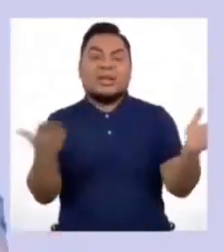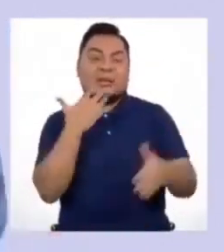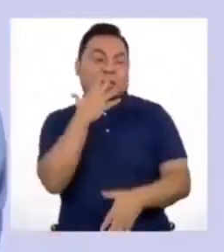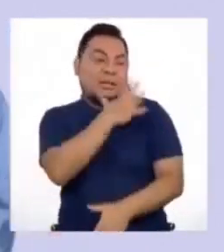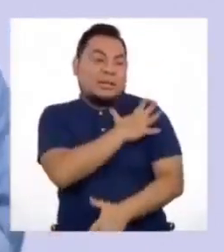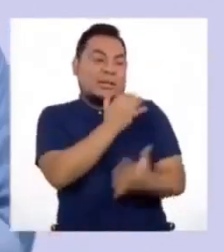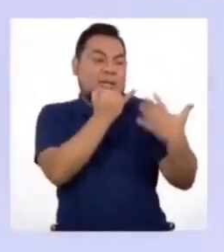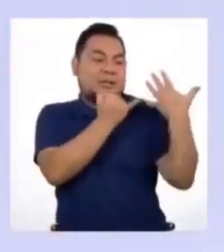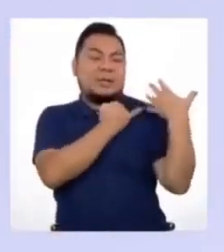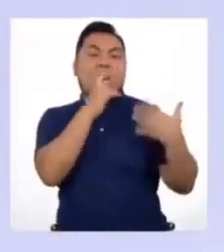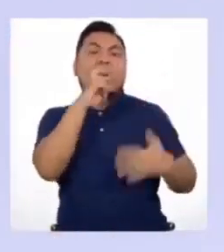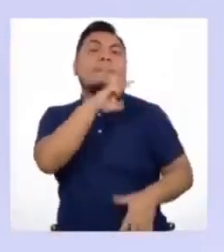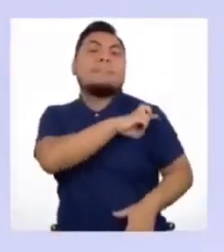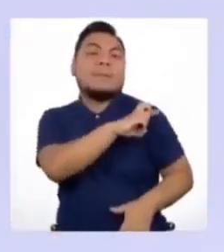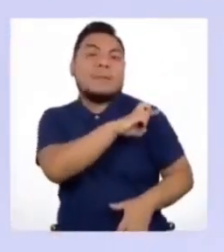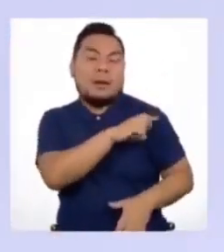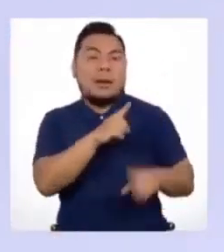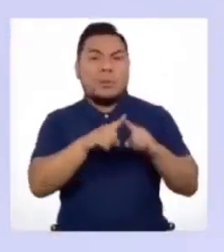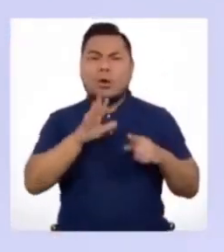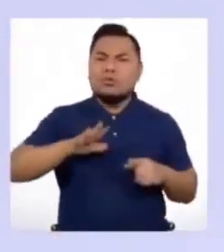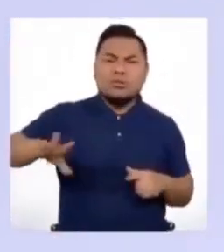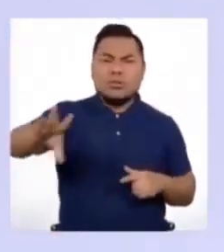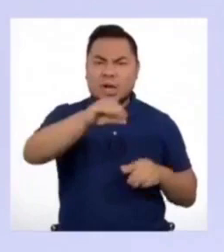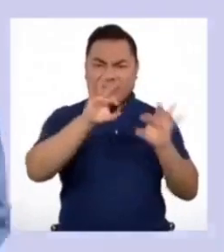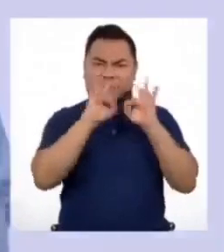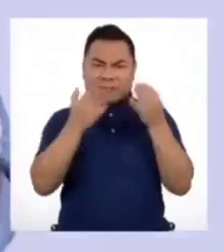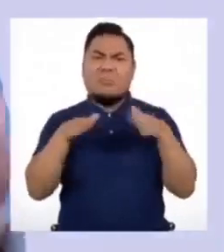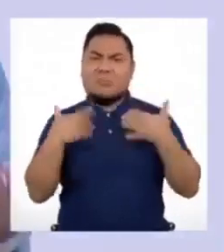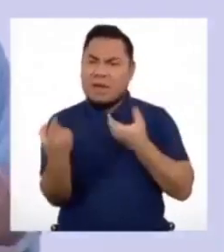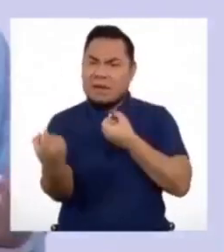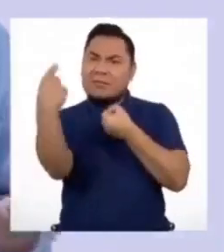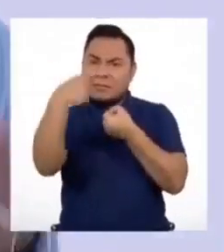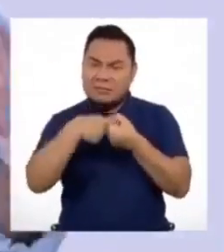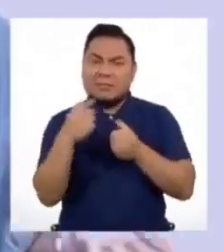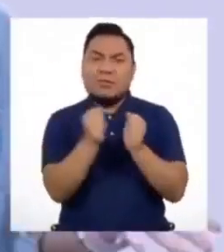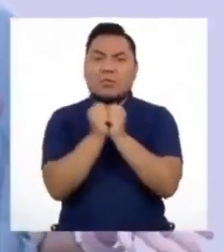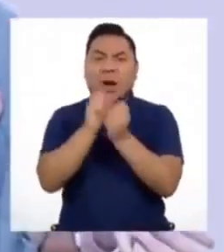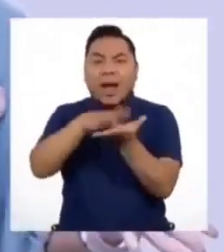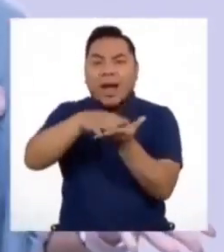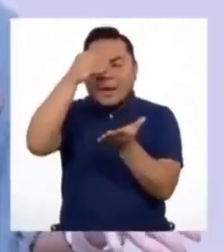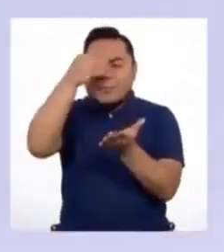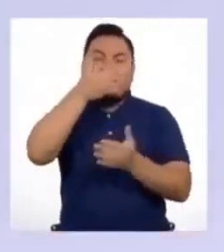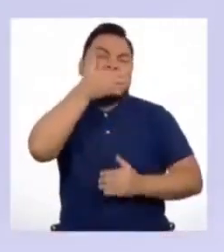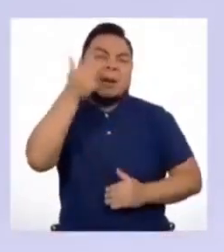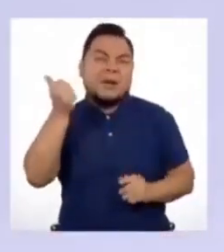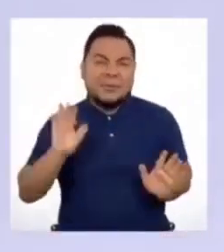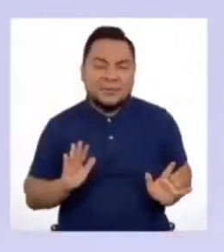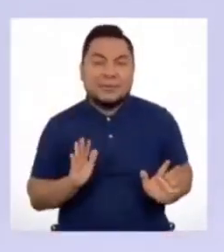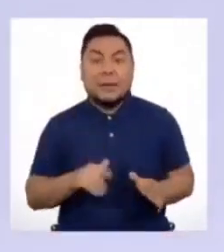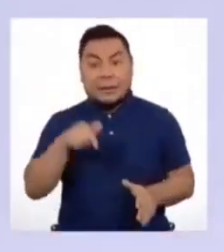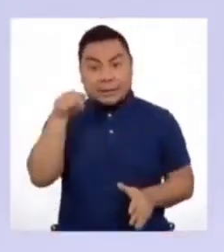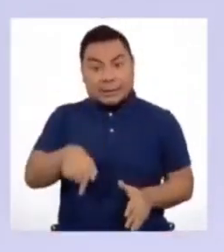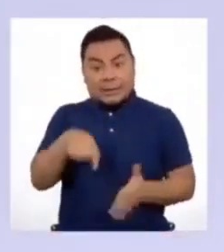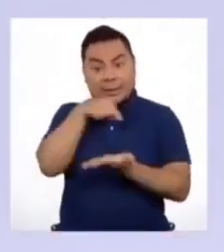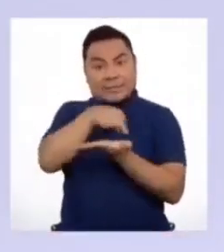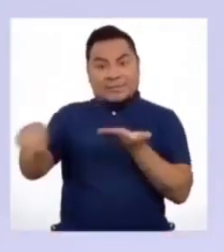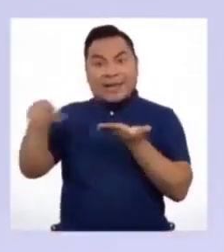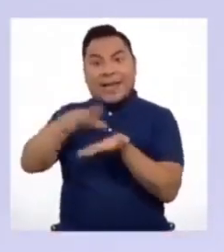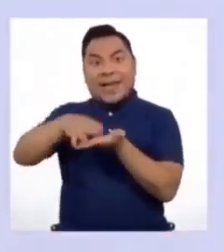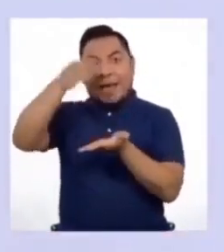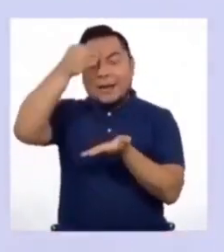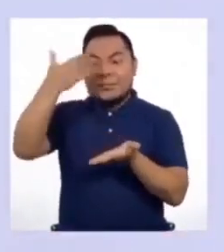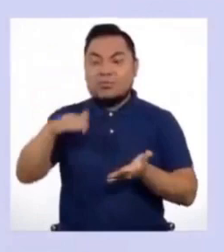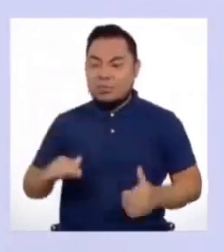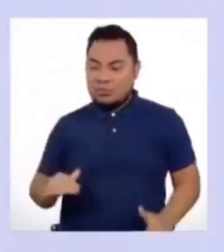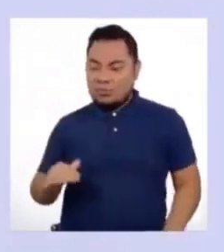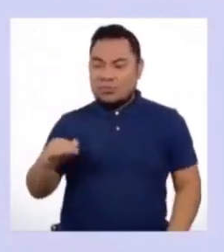sexto grado de primaria, pero toda la familia puede participar porque aprender juntos es siempre mejor. Esta semana hemos aprendido que la